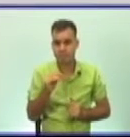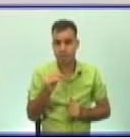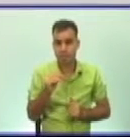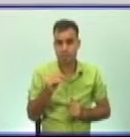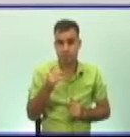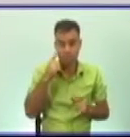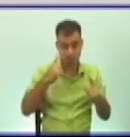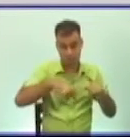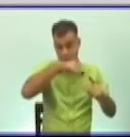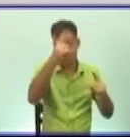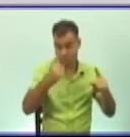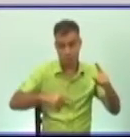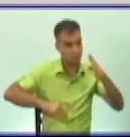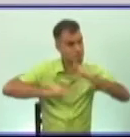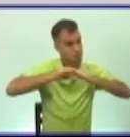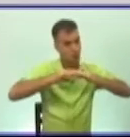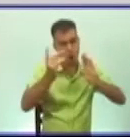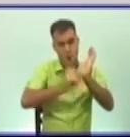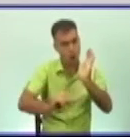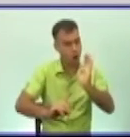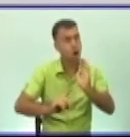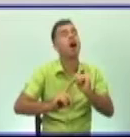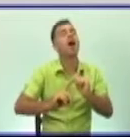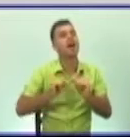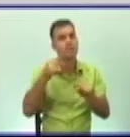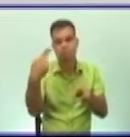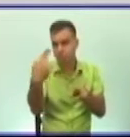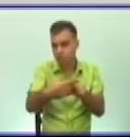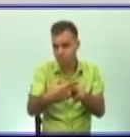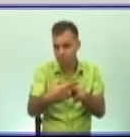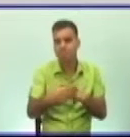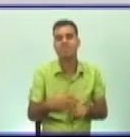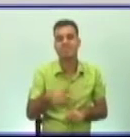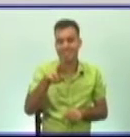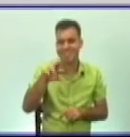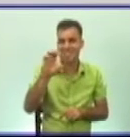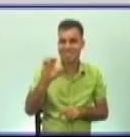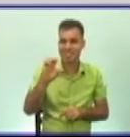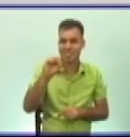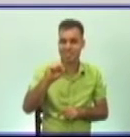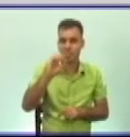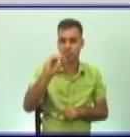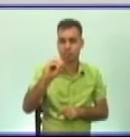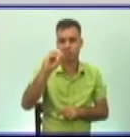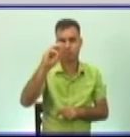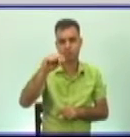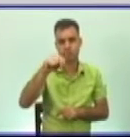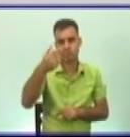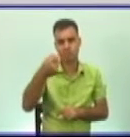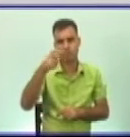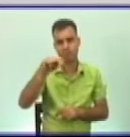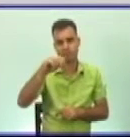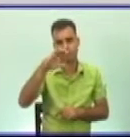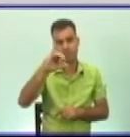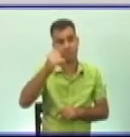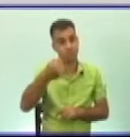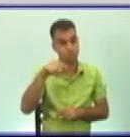oscilaciones sean máximas en el circuito recibe el nombre de resonancia. Es decir que en la